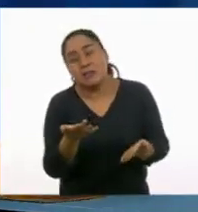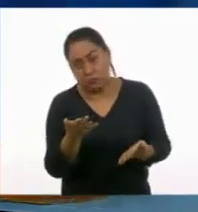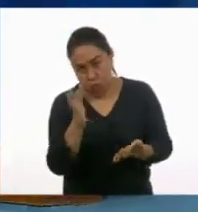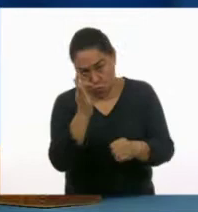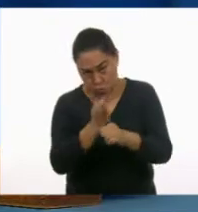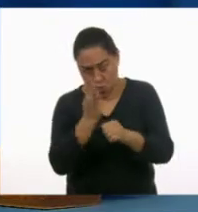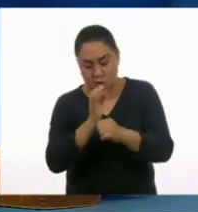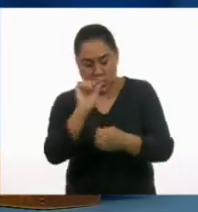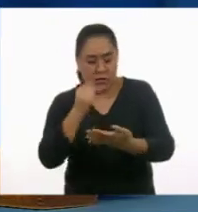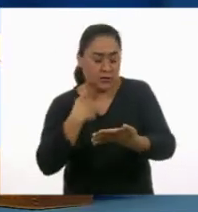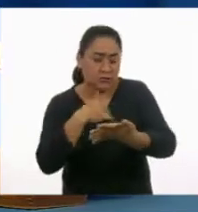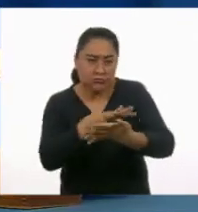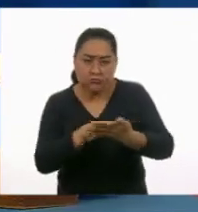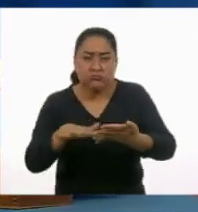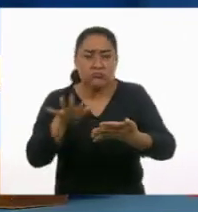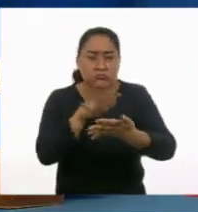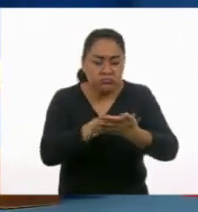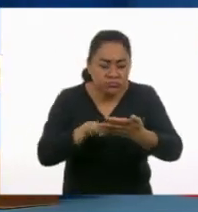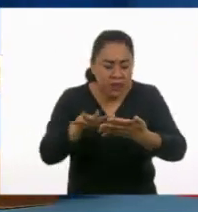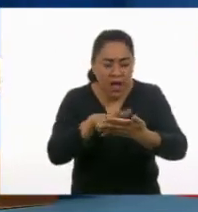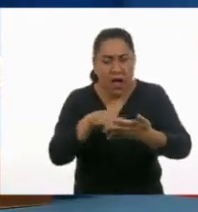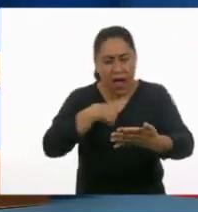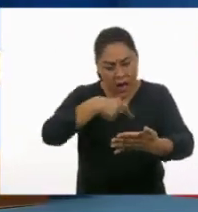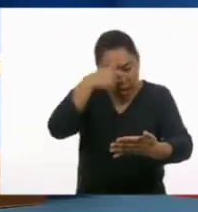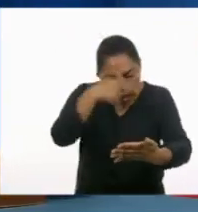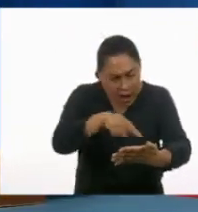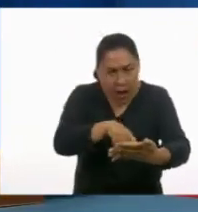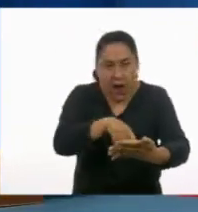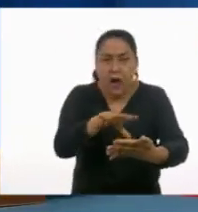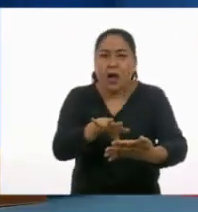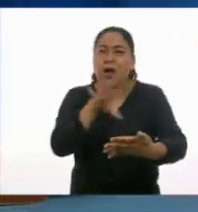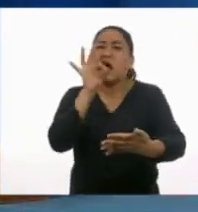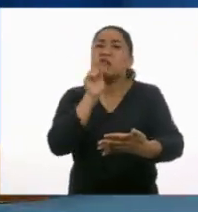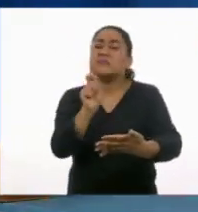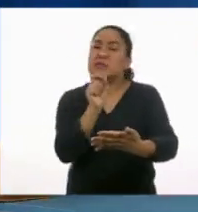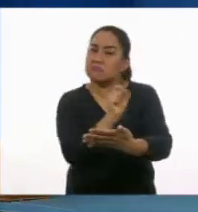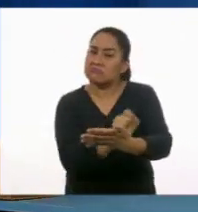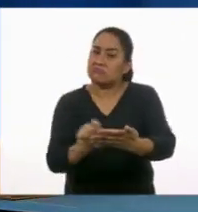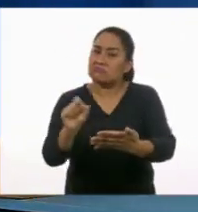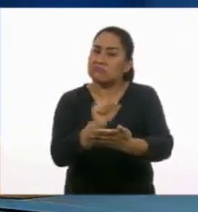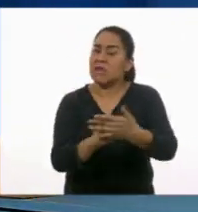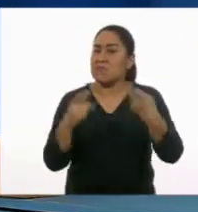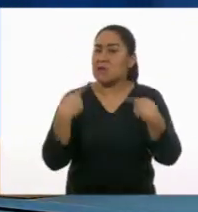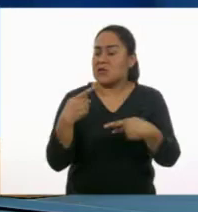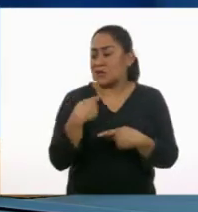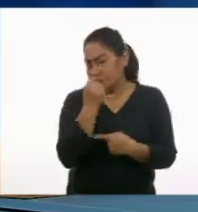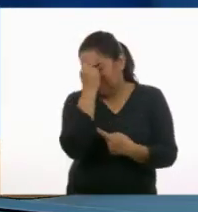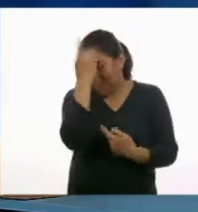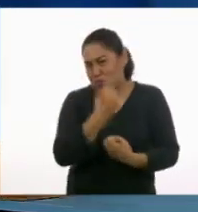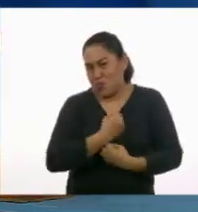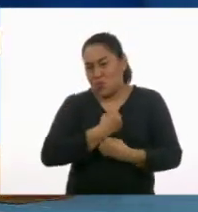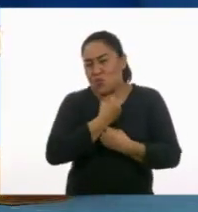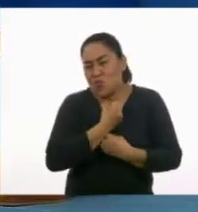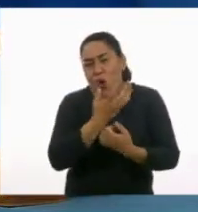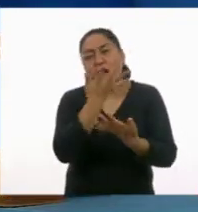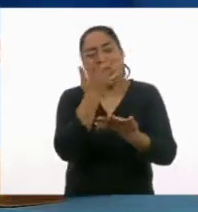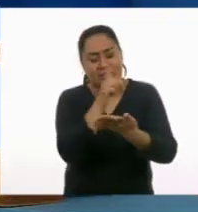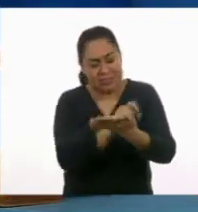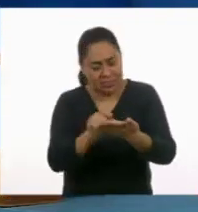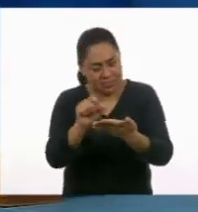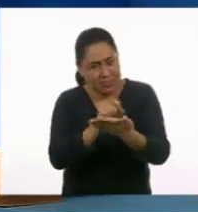lectura a esto que me encontré de nuestros poetas mexicanos y de nuestros